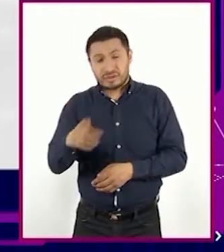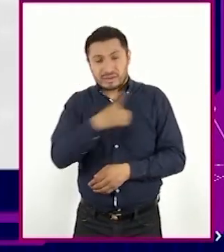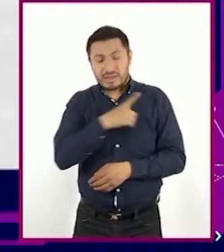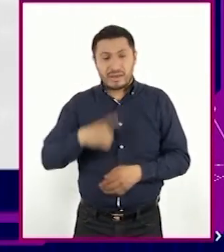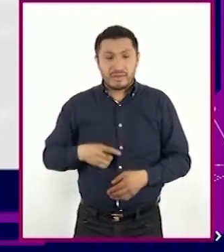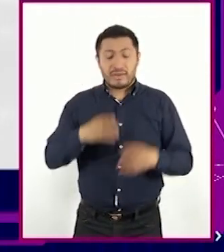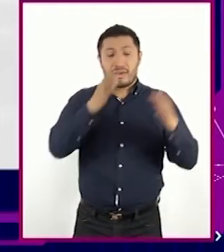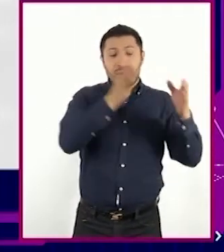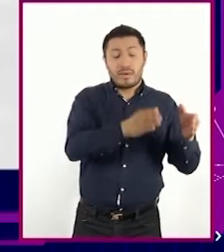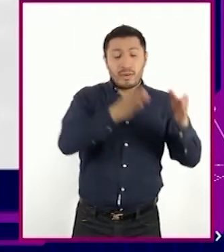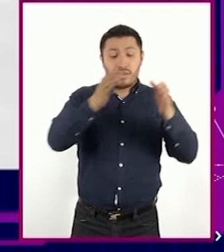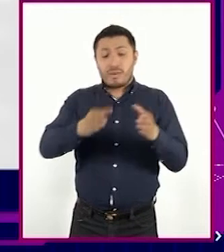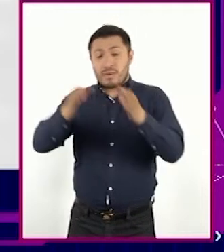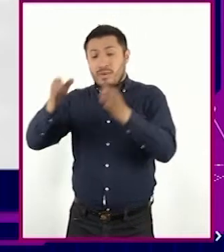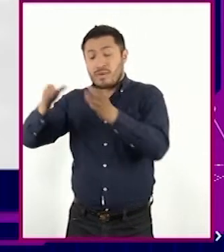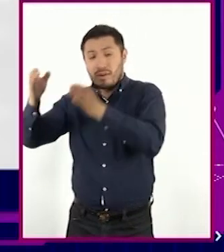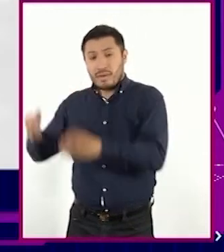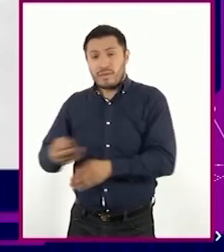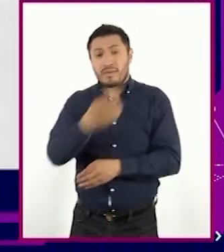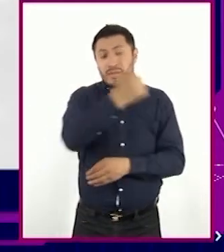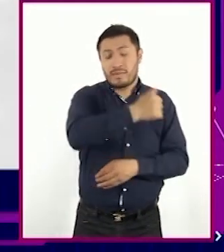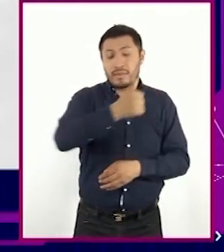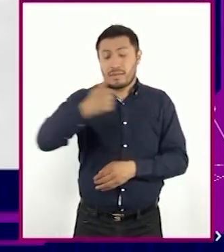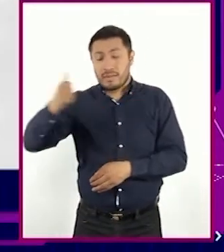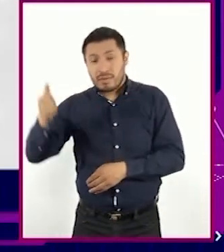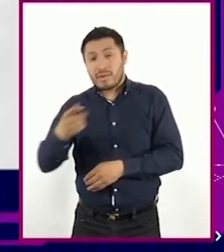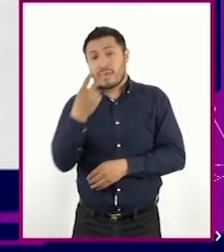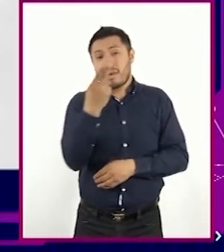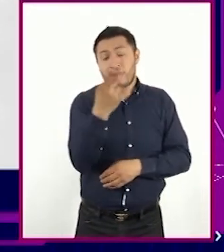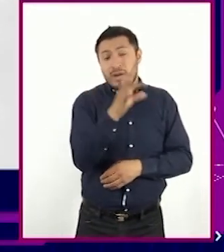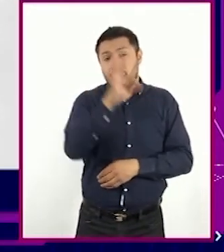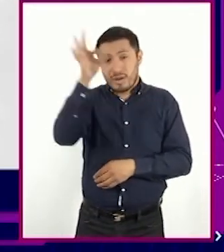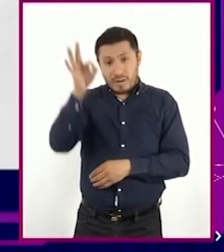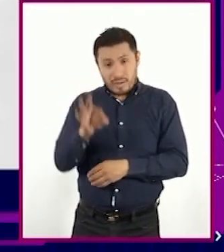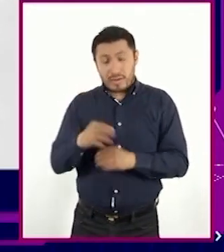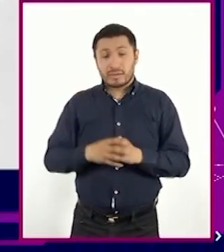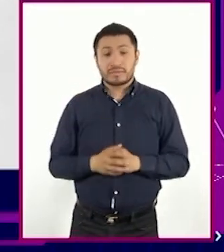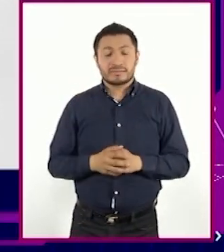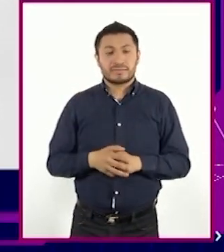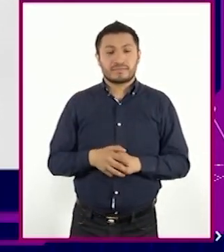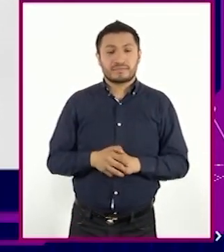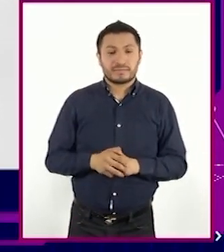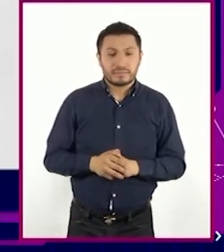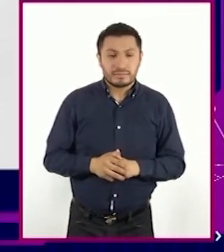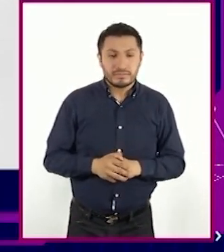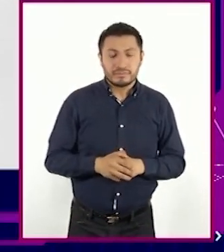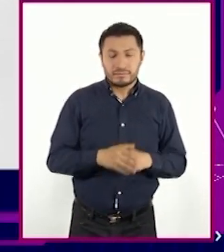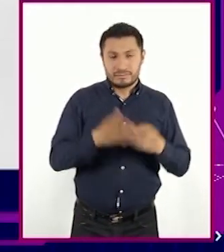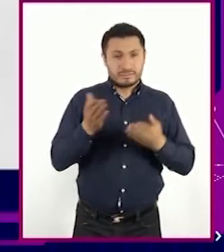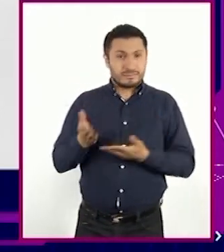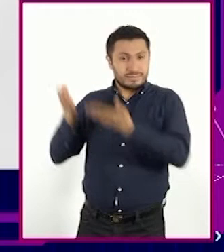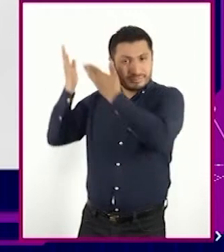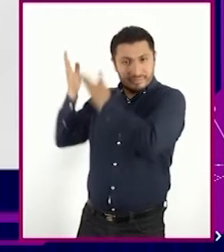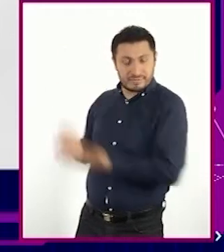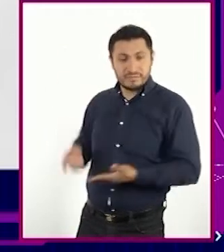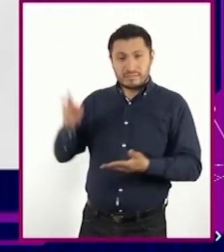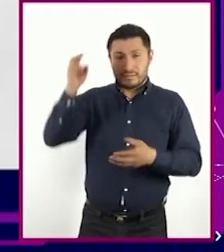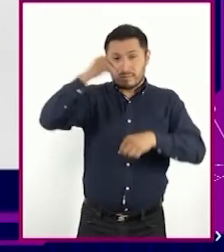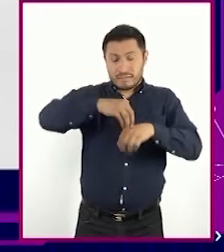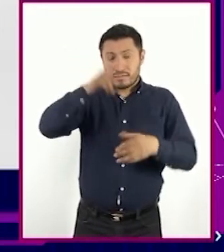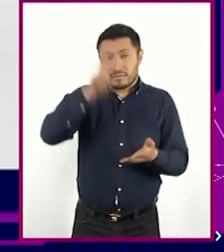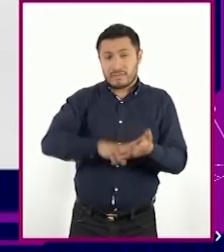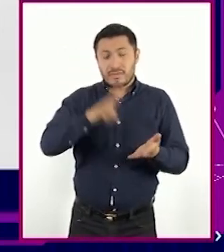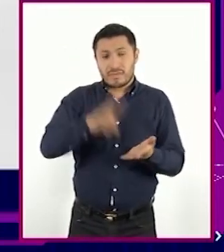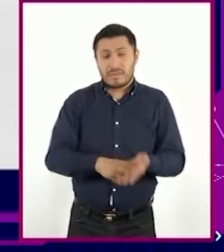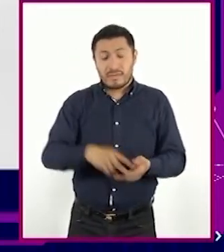de manera que en cada uno quede el 25% del total de los datos. En esta gráfica ubiquemos a los valores